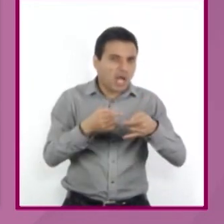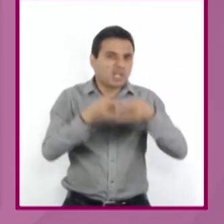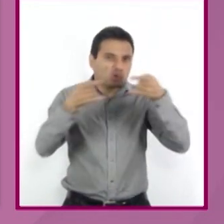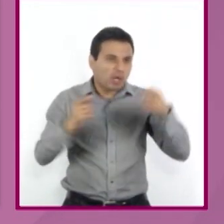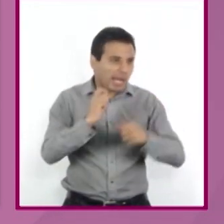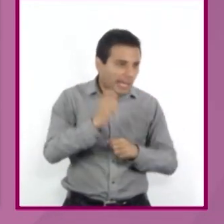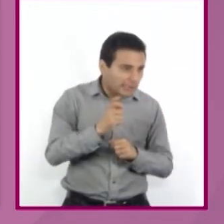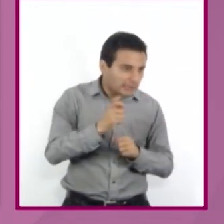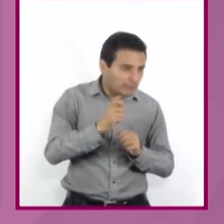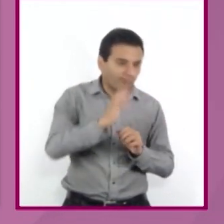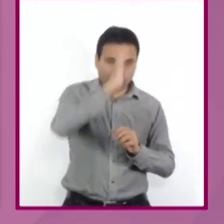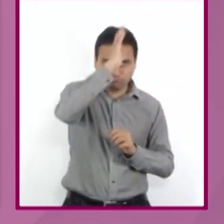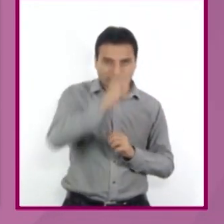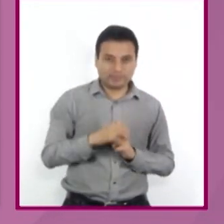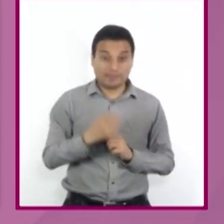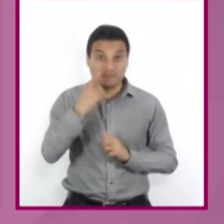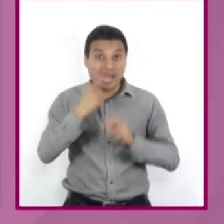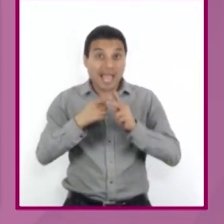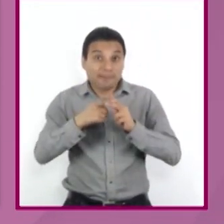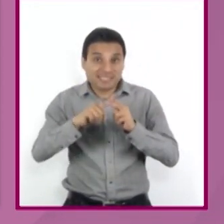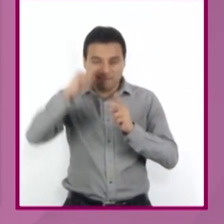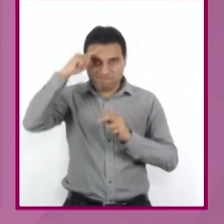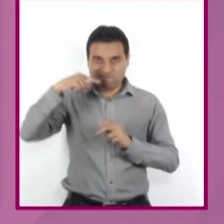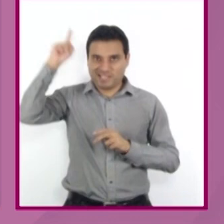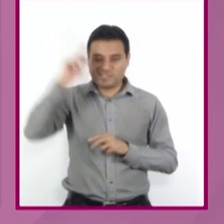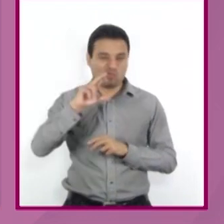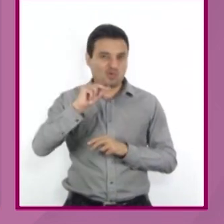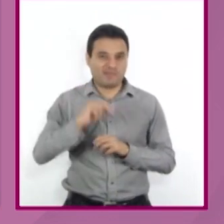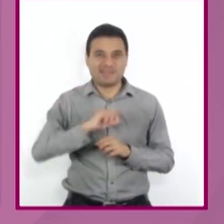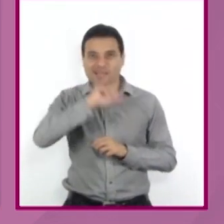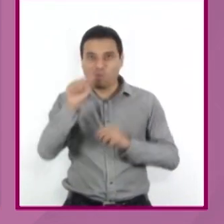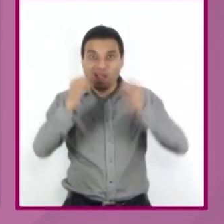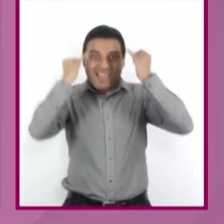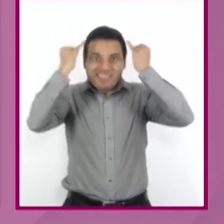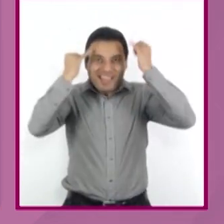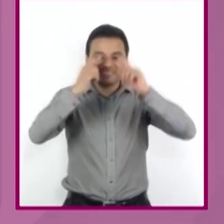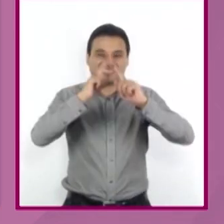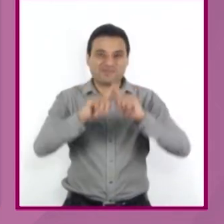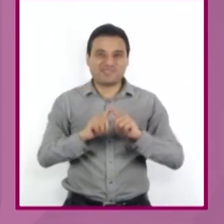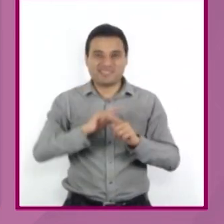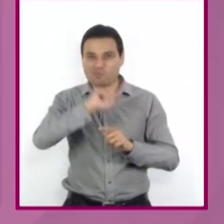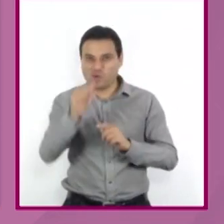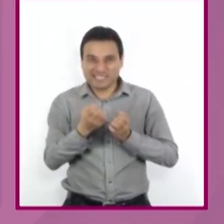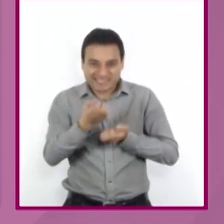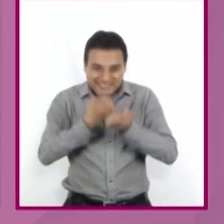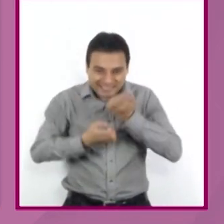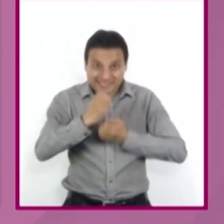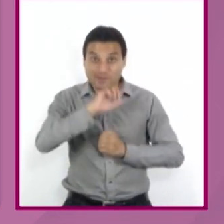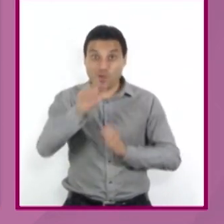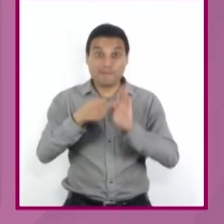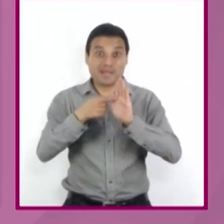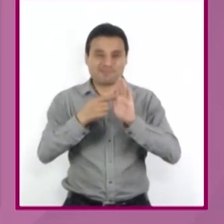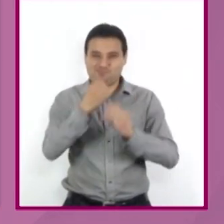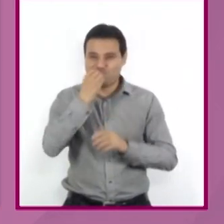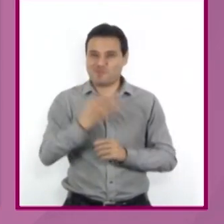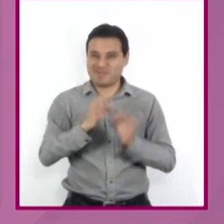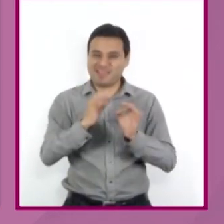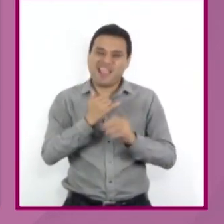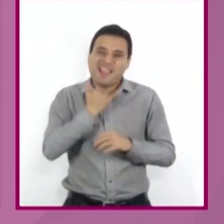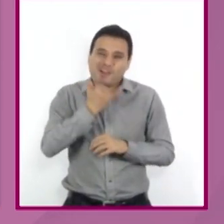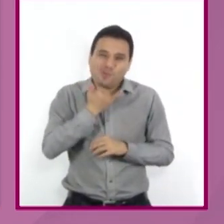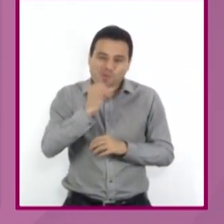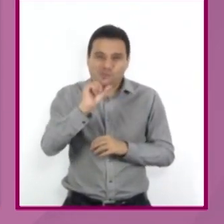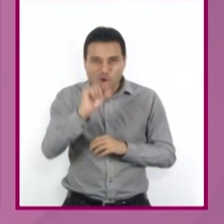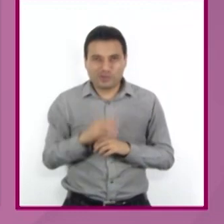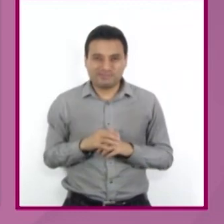tocó contar. Al principio no parecía fácil, pero había muchas ideas. Luego las ensayamos y cuando las presentamos nos equivocamos un poco.